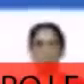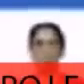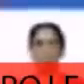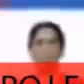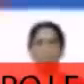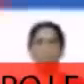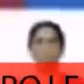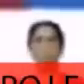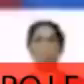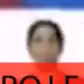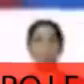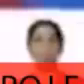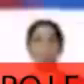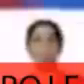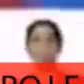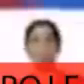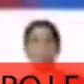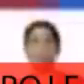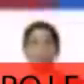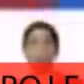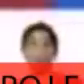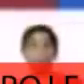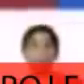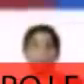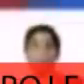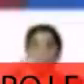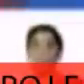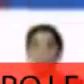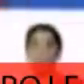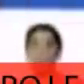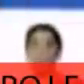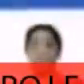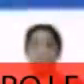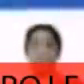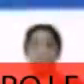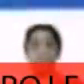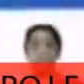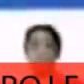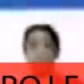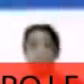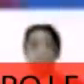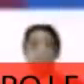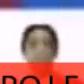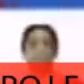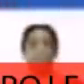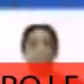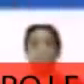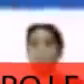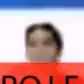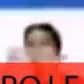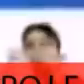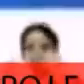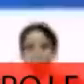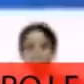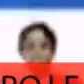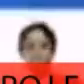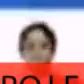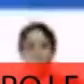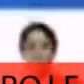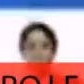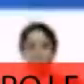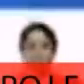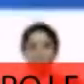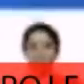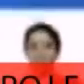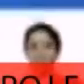ascensor, porque ya ni los salones de fiesta les prestan. Entonces, seguirán haciendo el ridículo. Ahí tendrán que hacer esto, pues nos